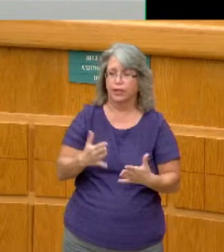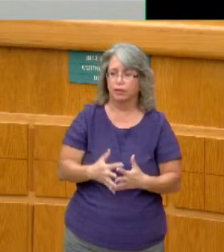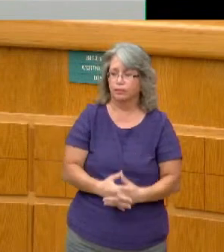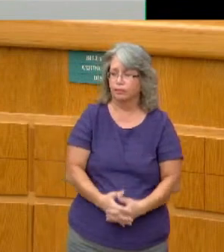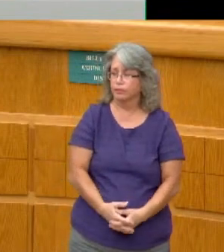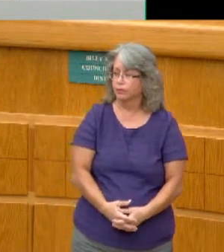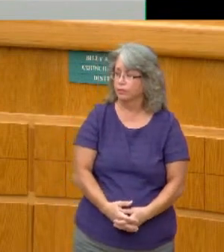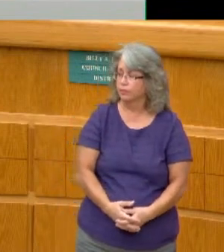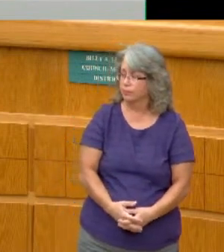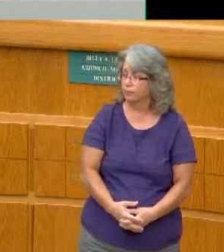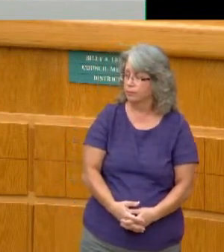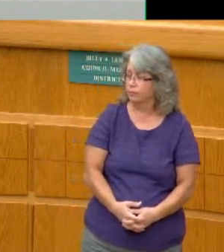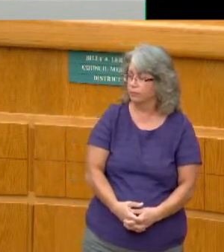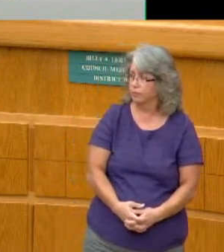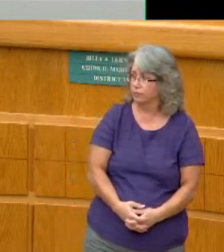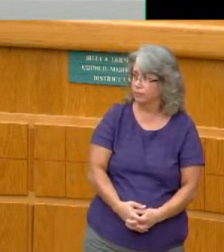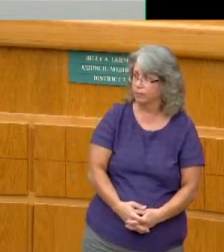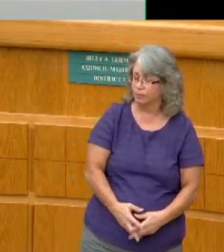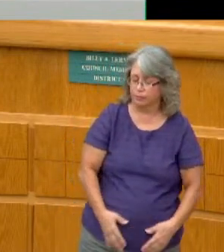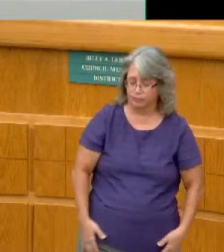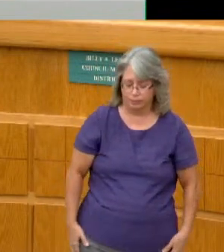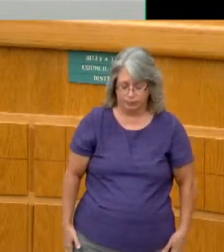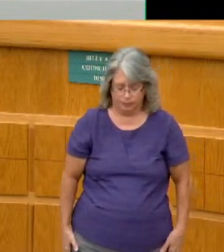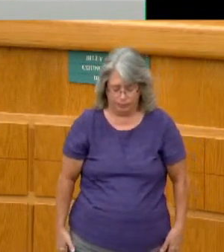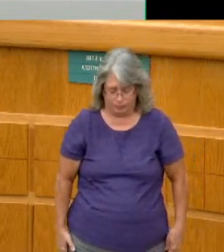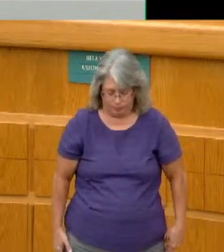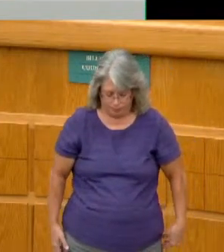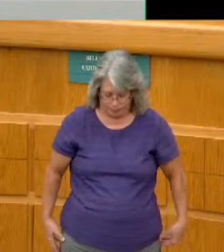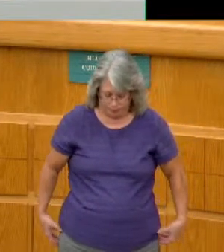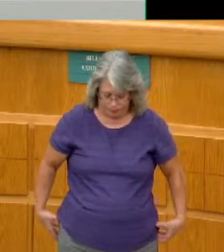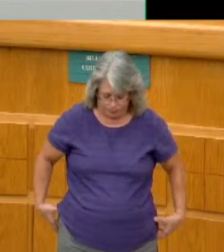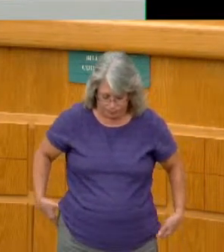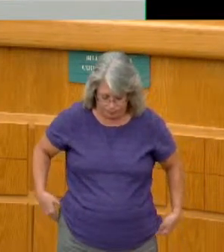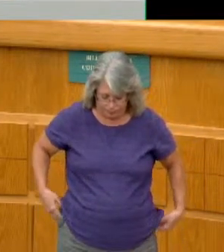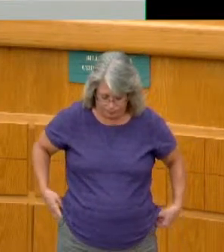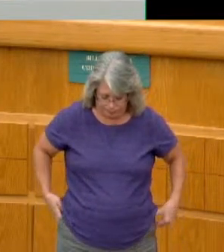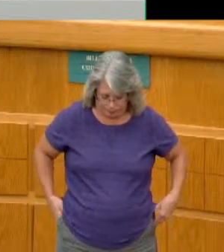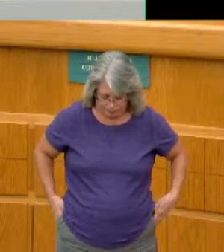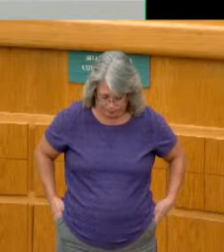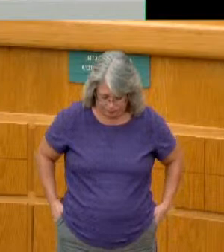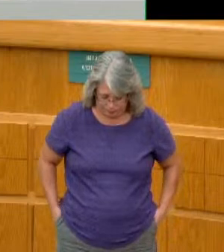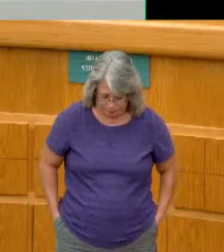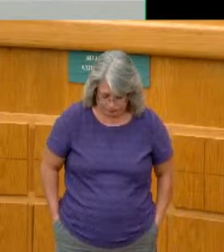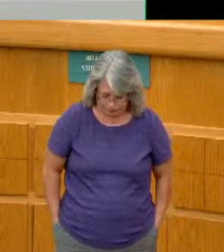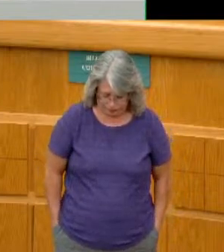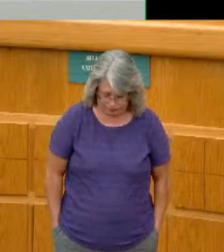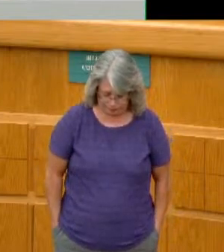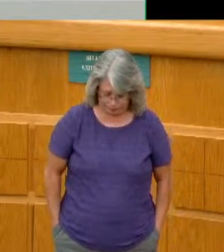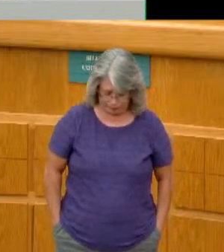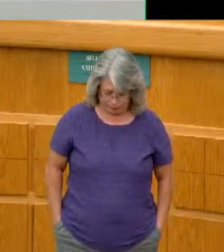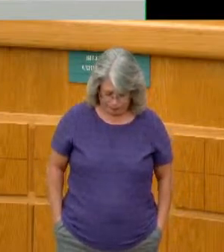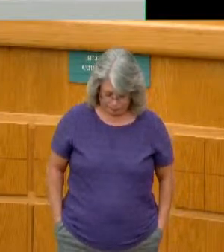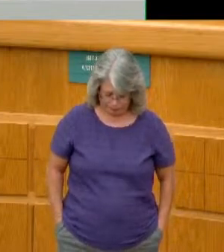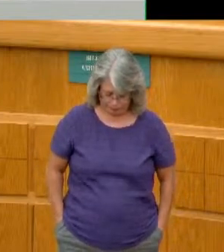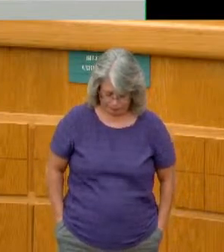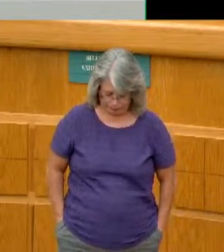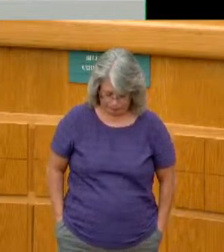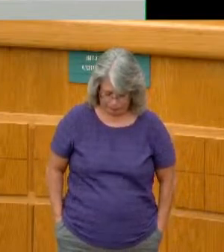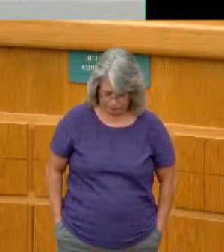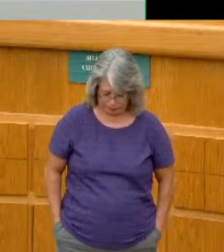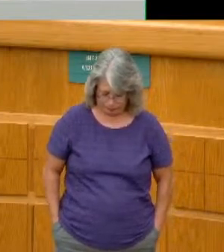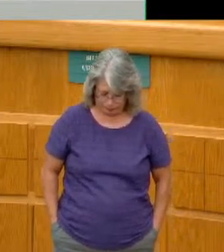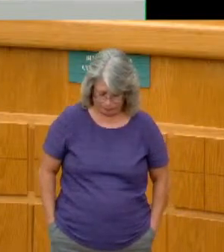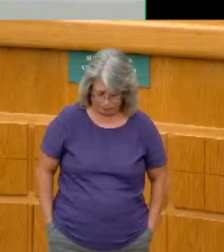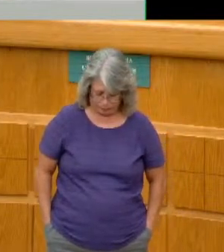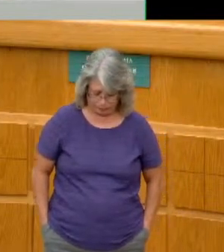de la costa es de pacientes quienes no se han vacunado, aunque los casos están declinando, especialmente para menores de 21 años. El decline de los casos se ha